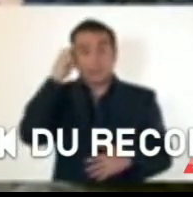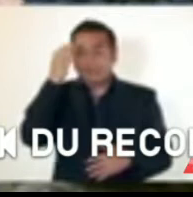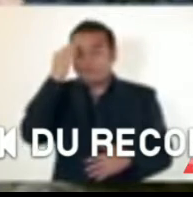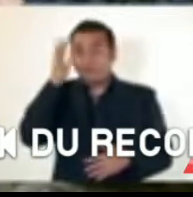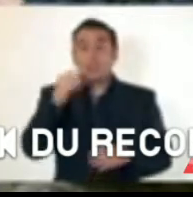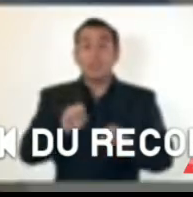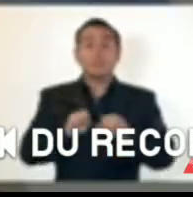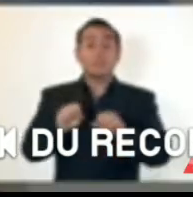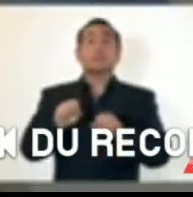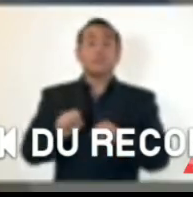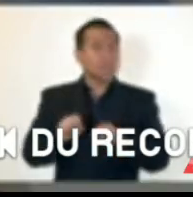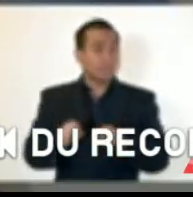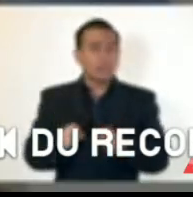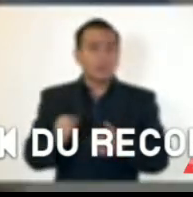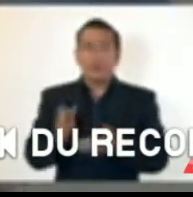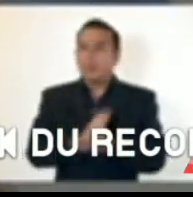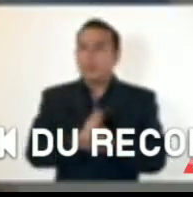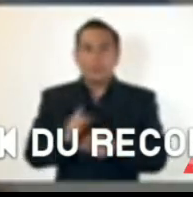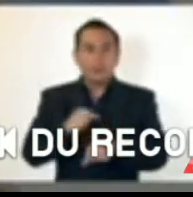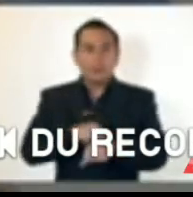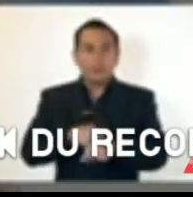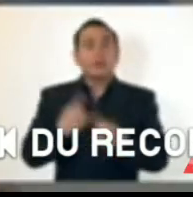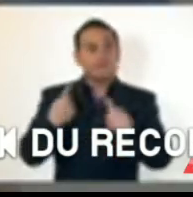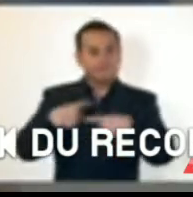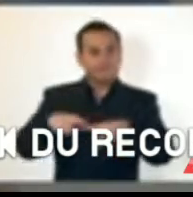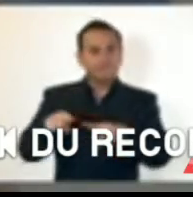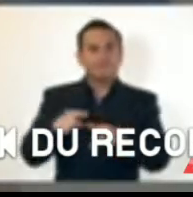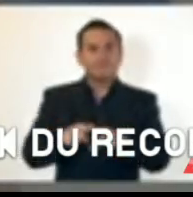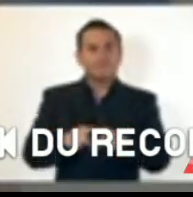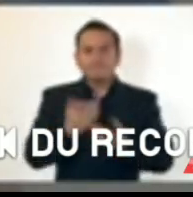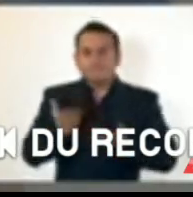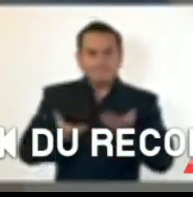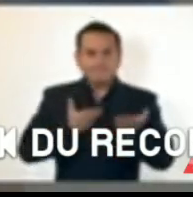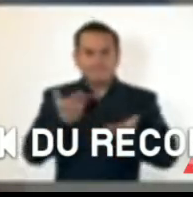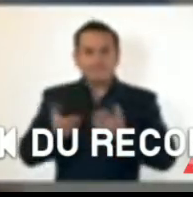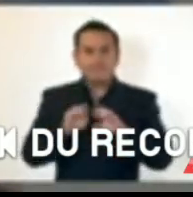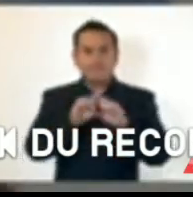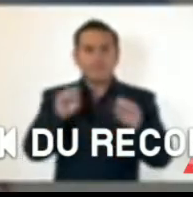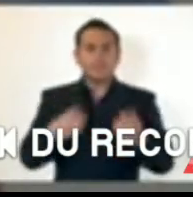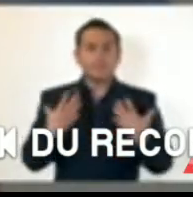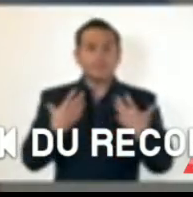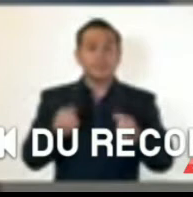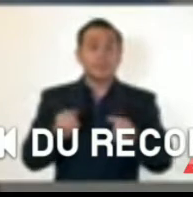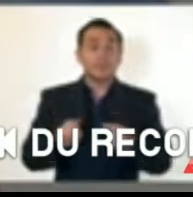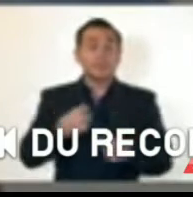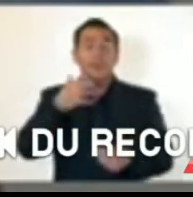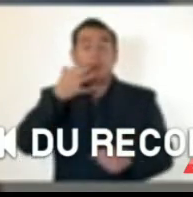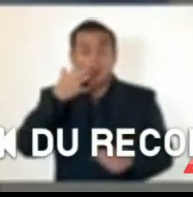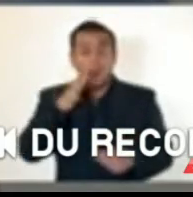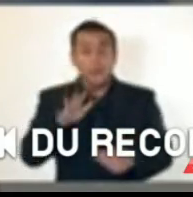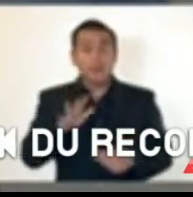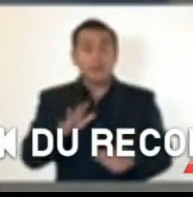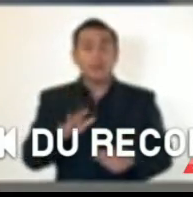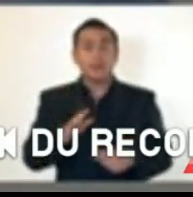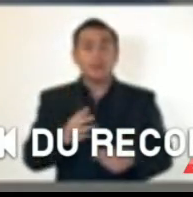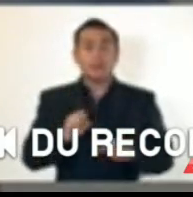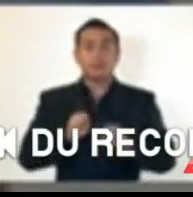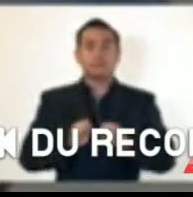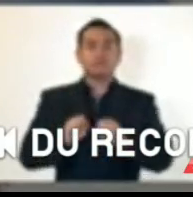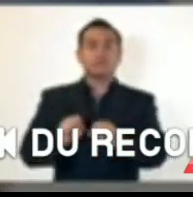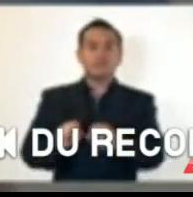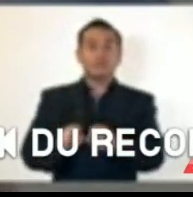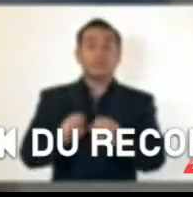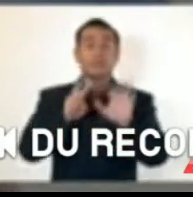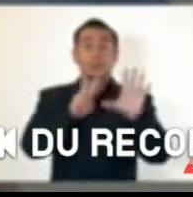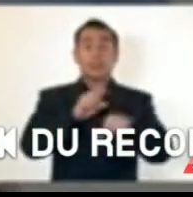familiares, no hay tiempo para nada, solo hay tiempo para seguir atendiendo a los que no se van a morir. Y al sacar un paciente, a sacar un muerto